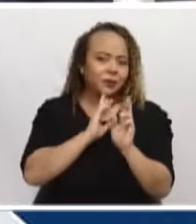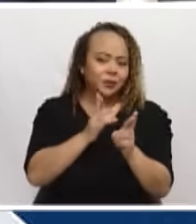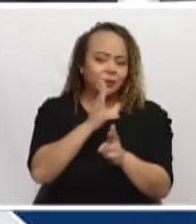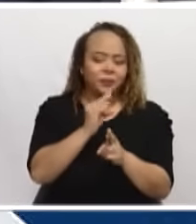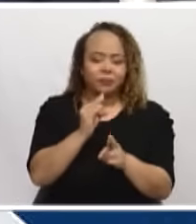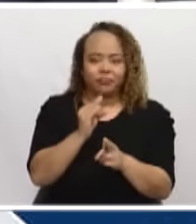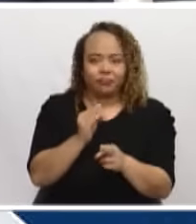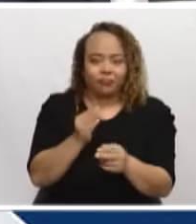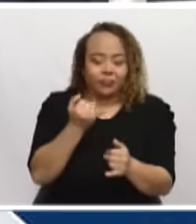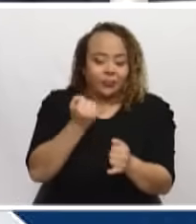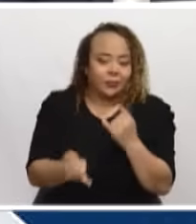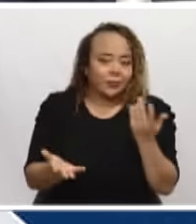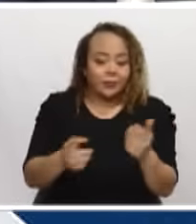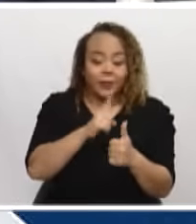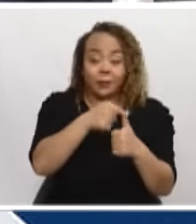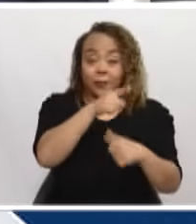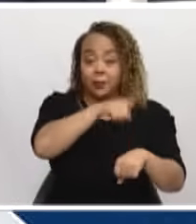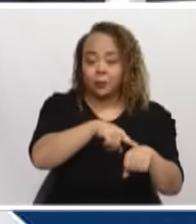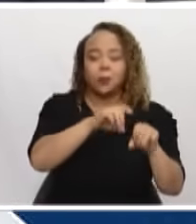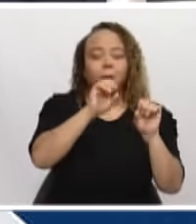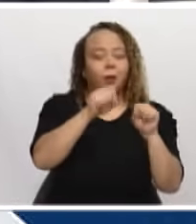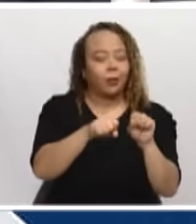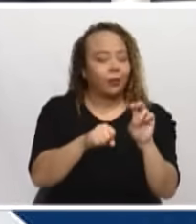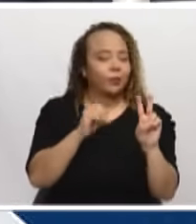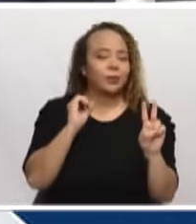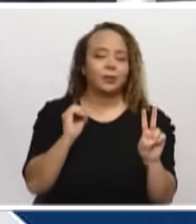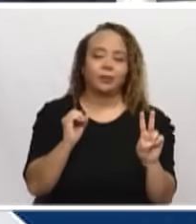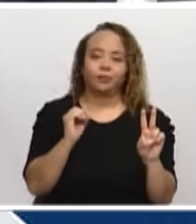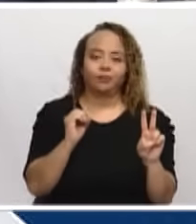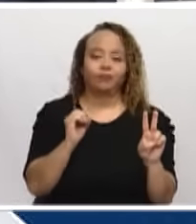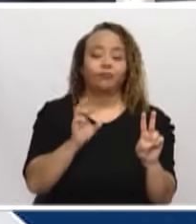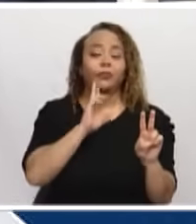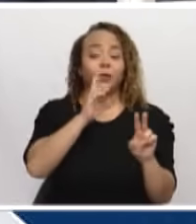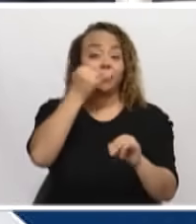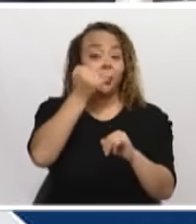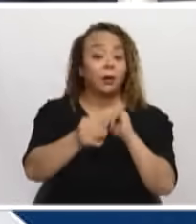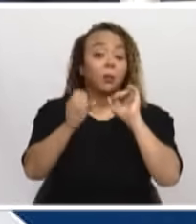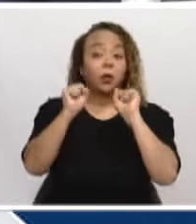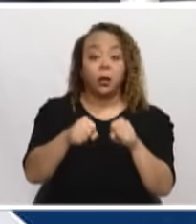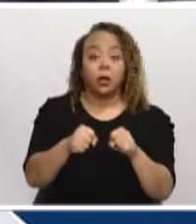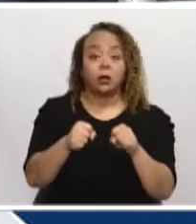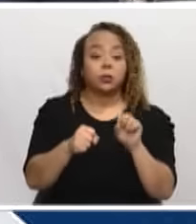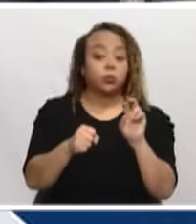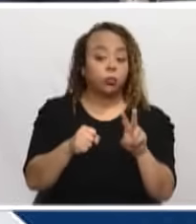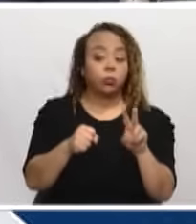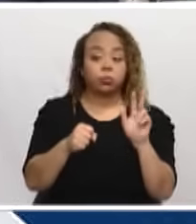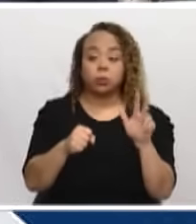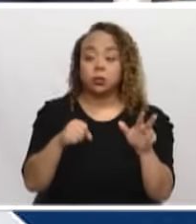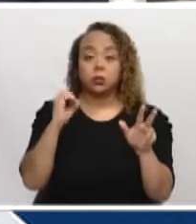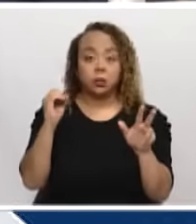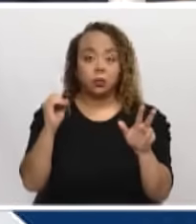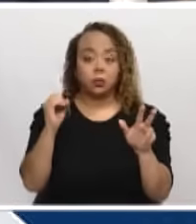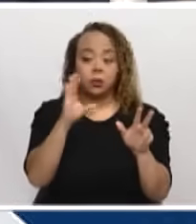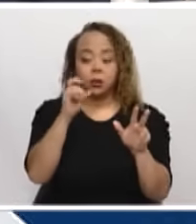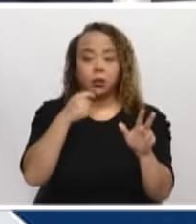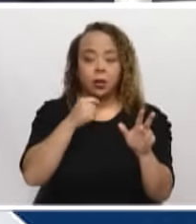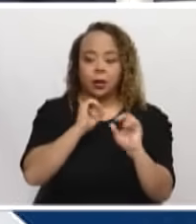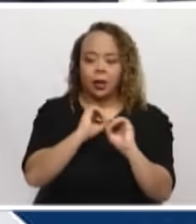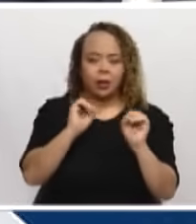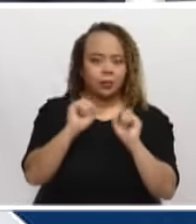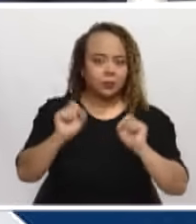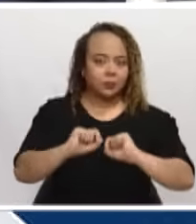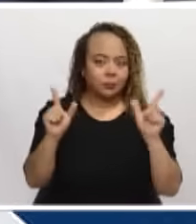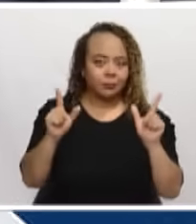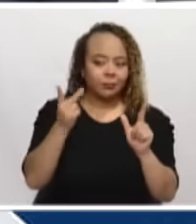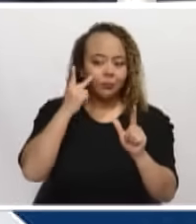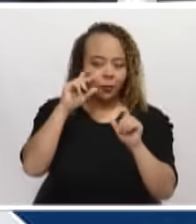sacando el primer tiempo como decía se podía haber ido 2 a0 el resultado final podría haber sido de 2s o 3 a0 y creo que a nadie le hubiese sorprendido